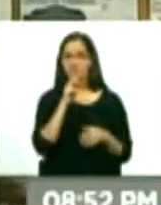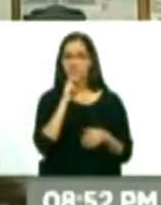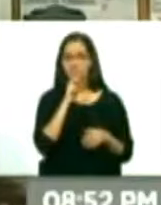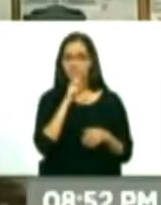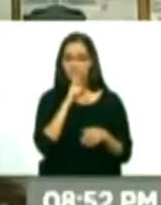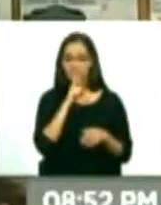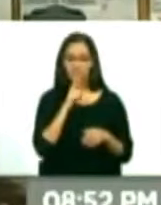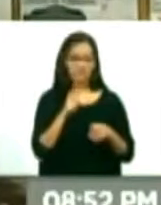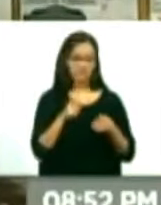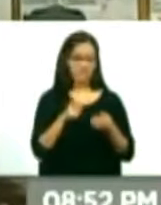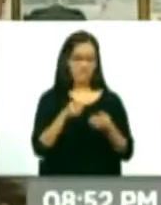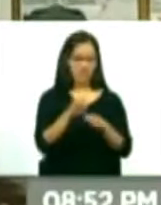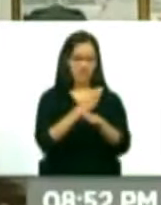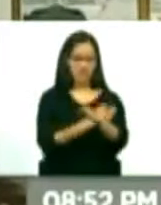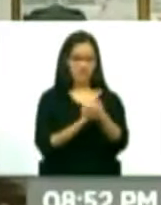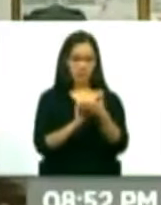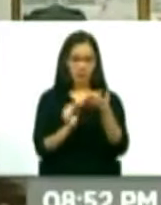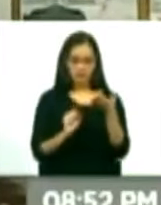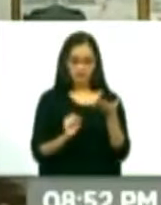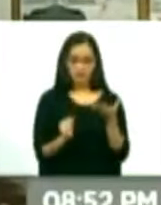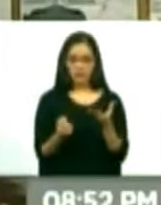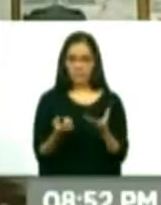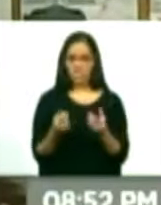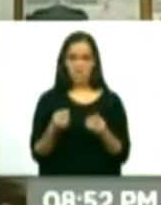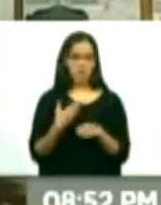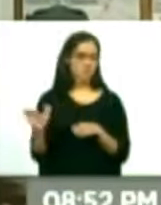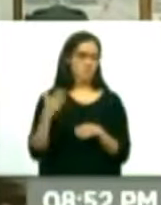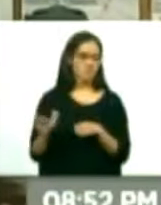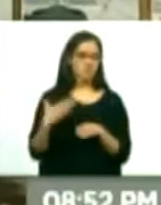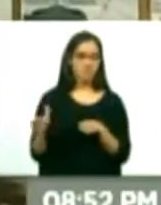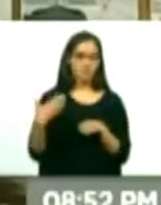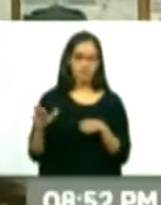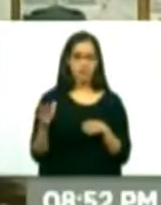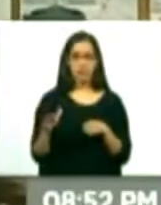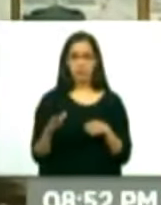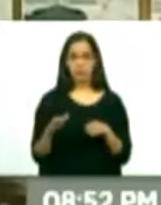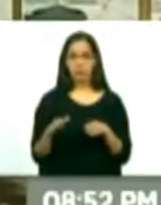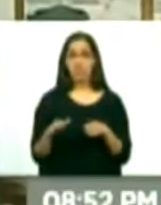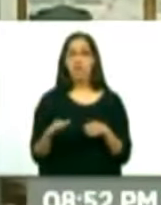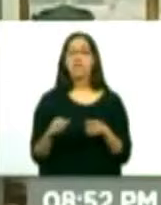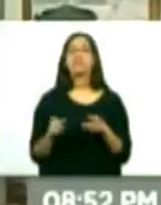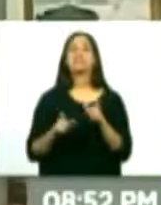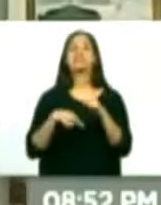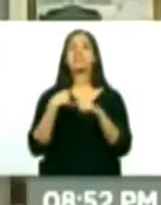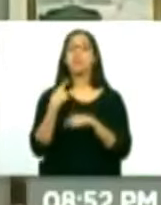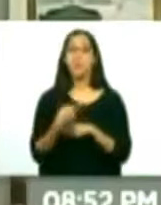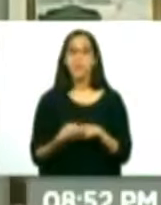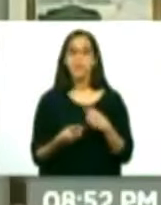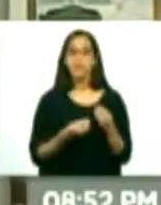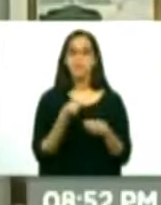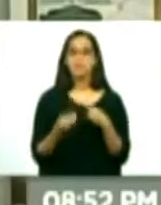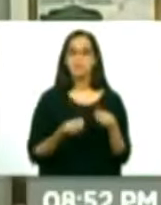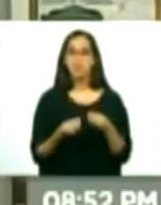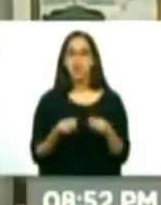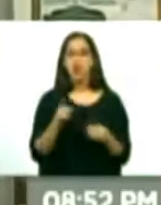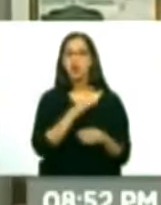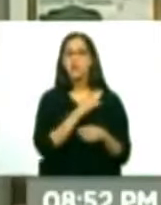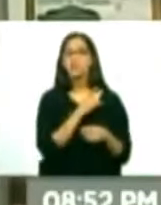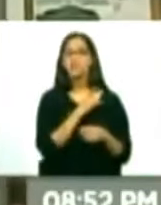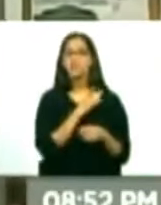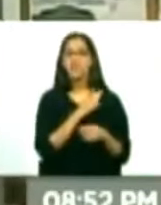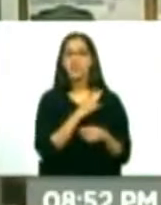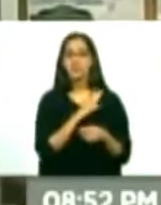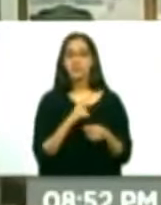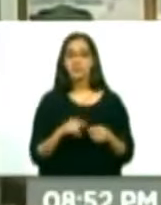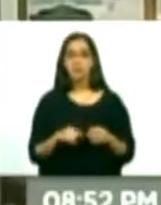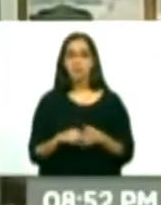a la educación inicial y a la educación secundaria, luego pusieron el filtro a las universidades, o no